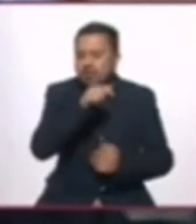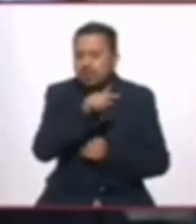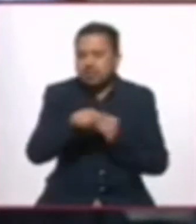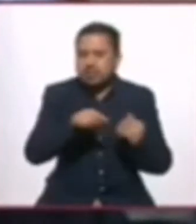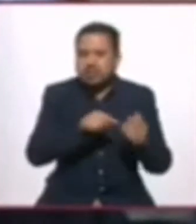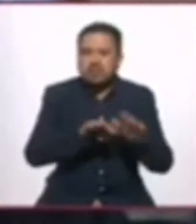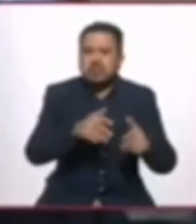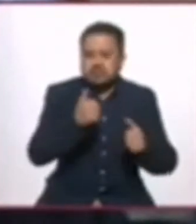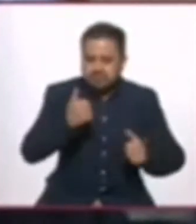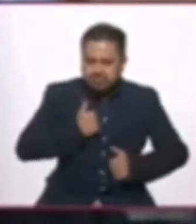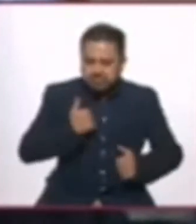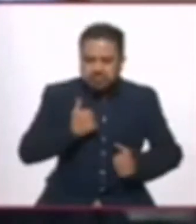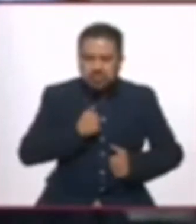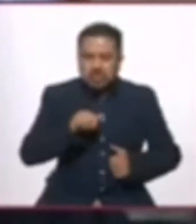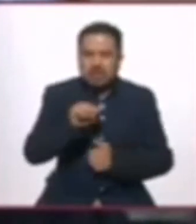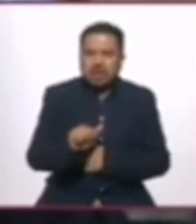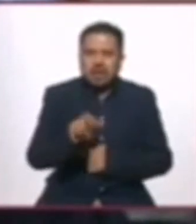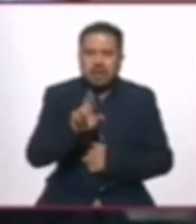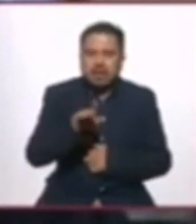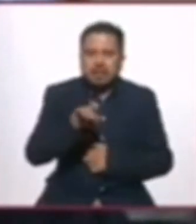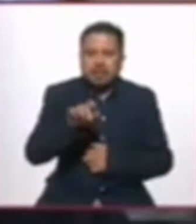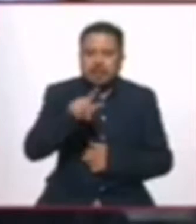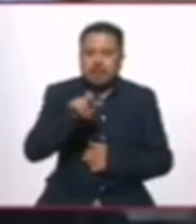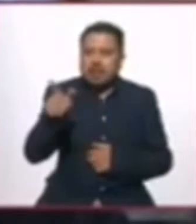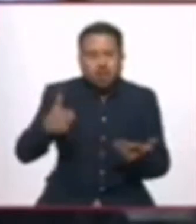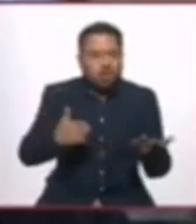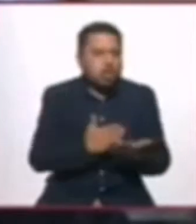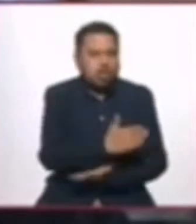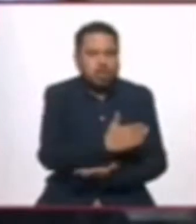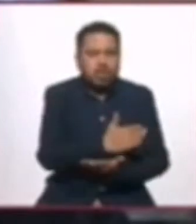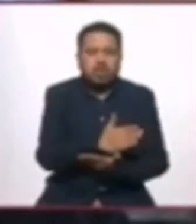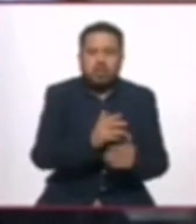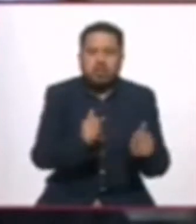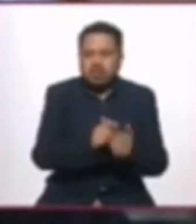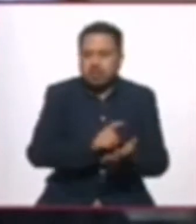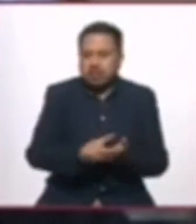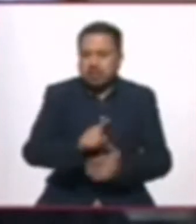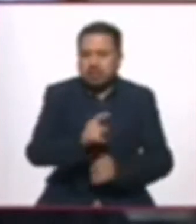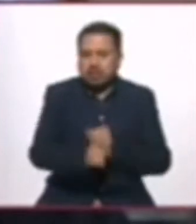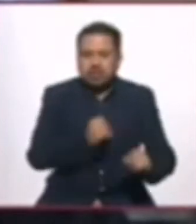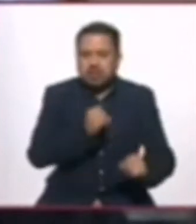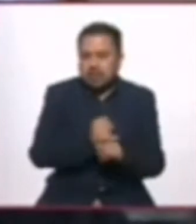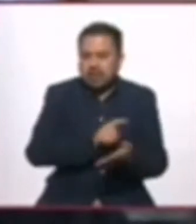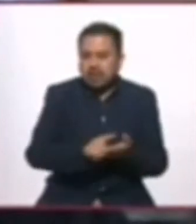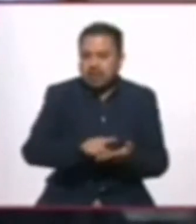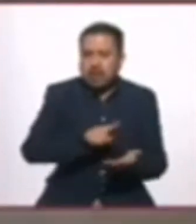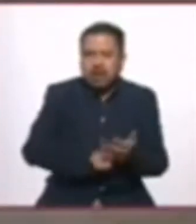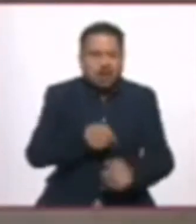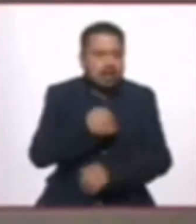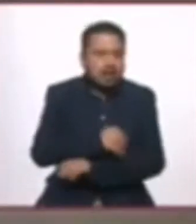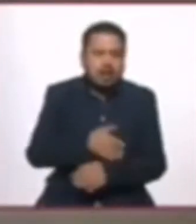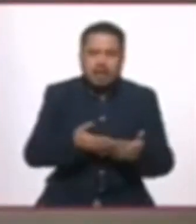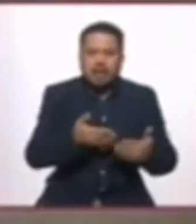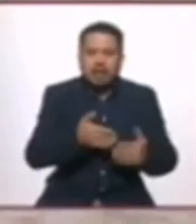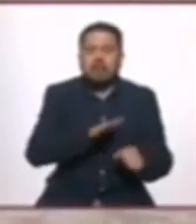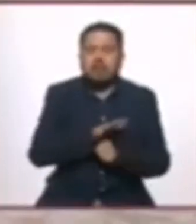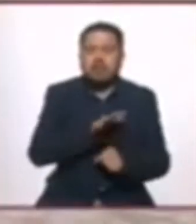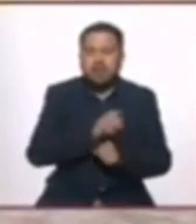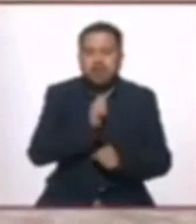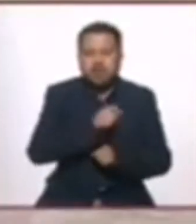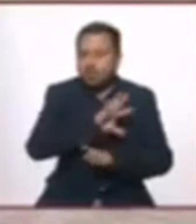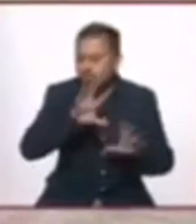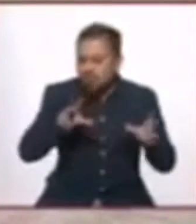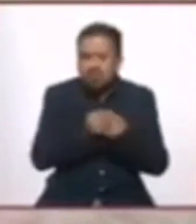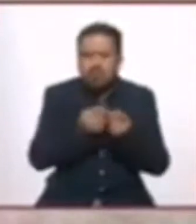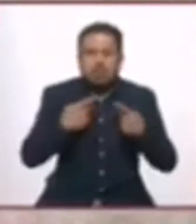otra agresión militar de Armenia y violando flagrantemente derecho internacional humanitario en los